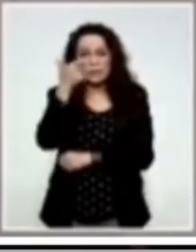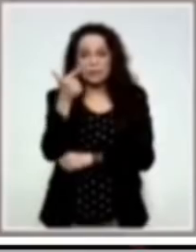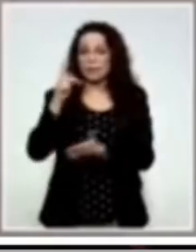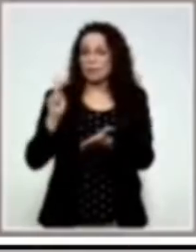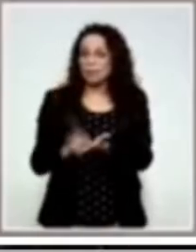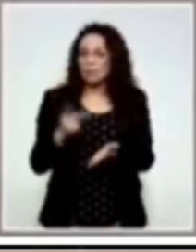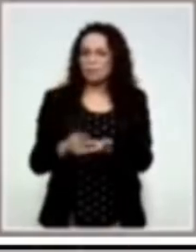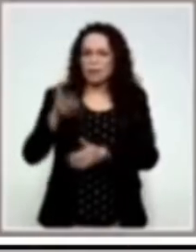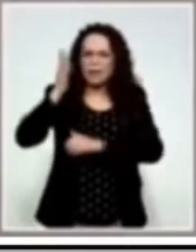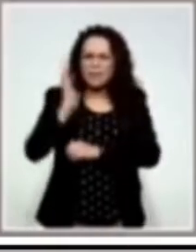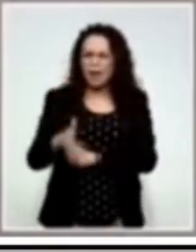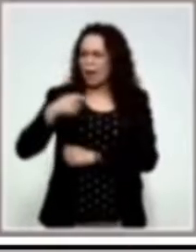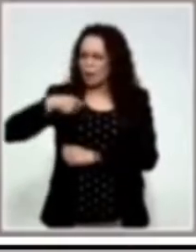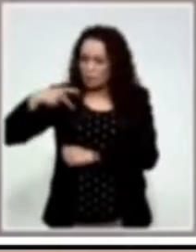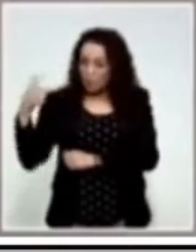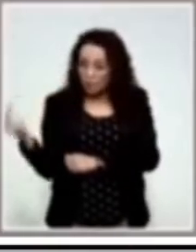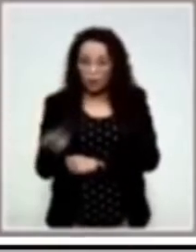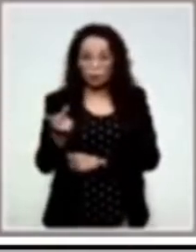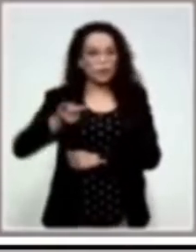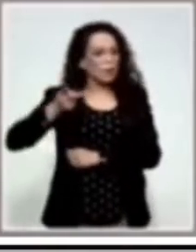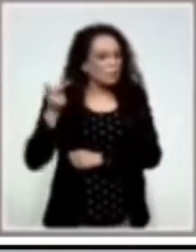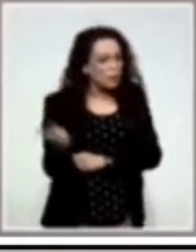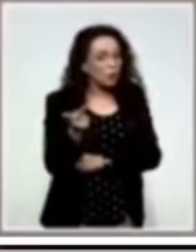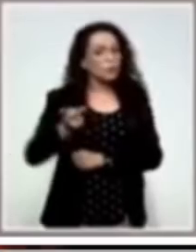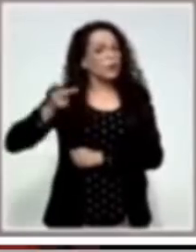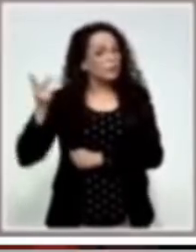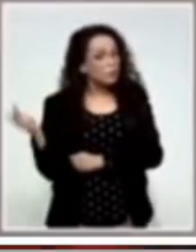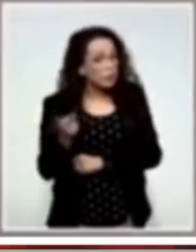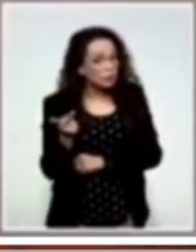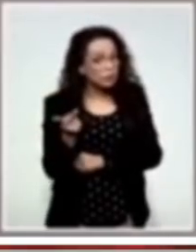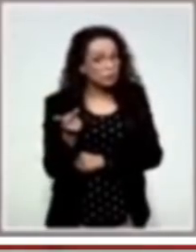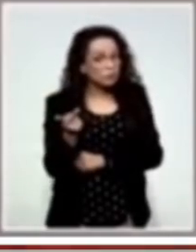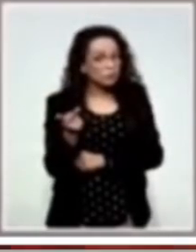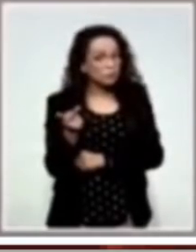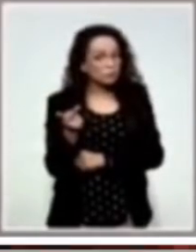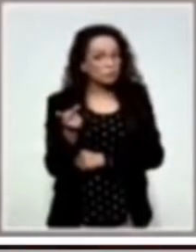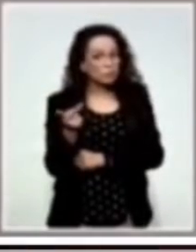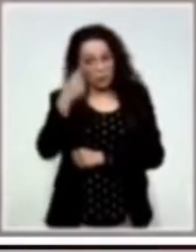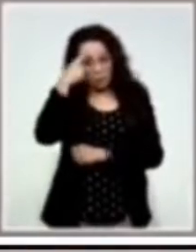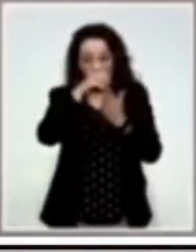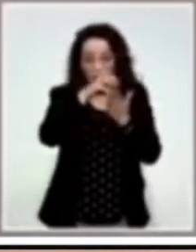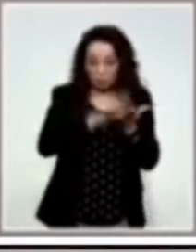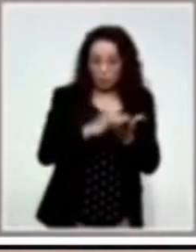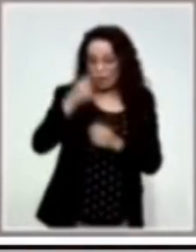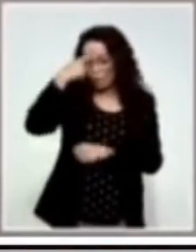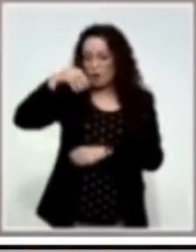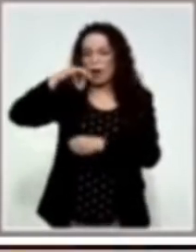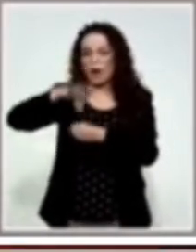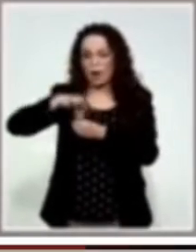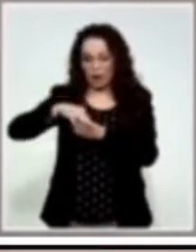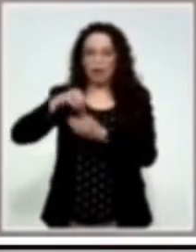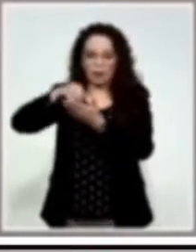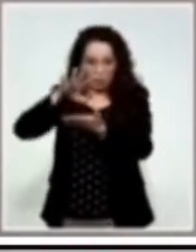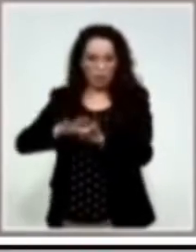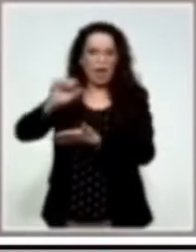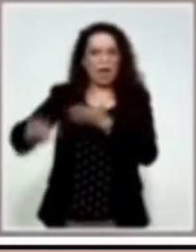pregunté, durante la votación de los resolutivos y durante la votación del acta. El asunto ya es